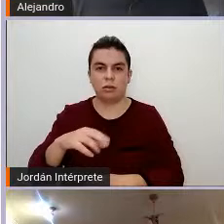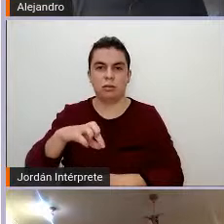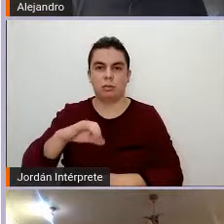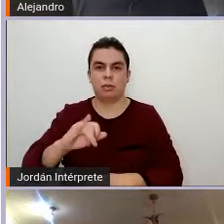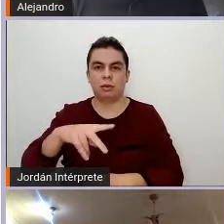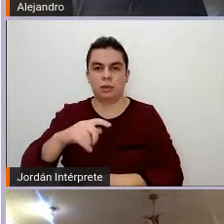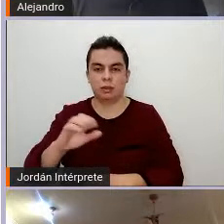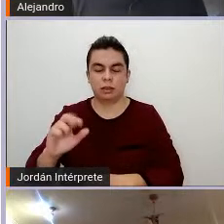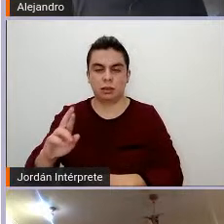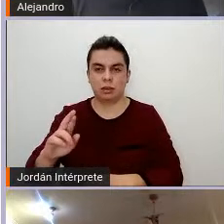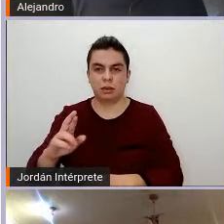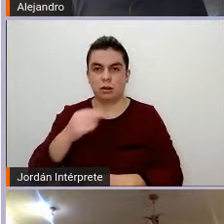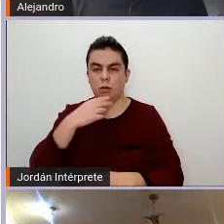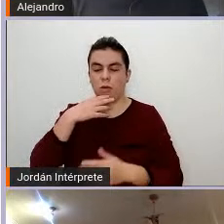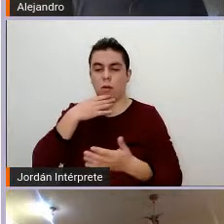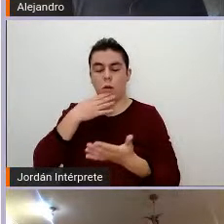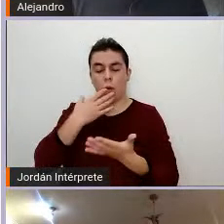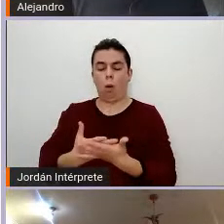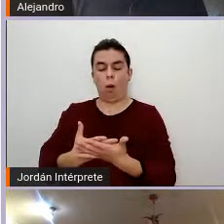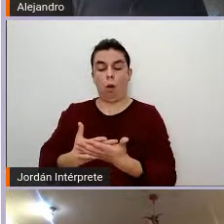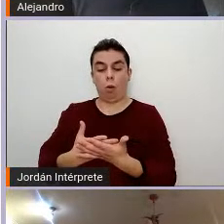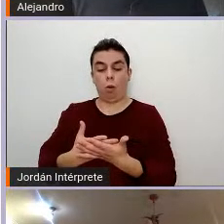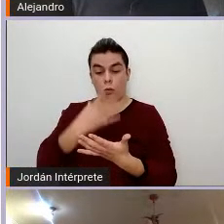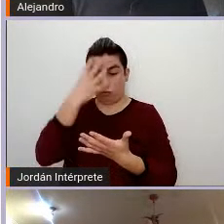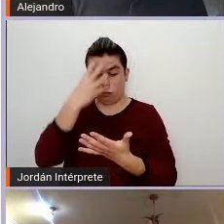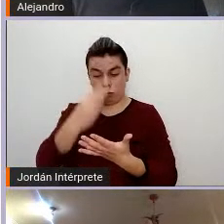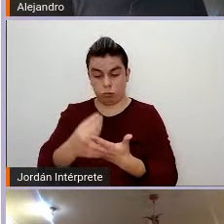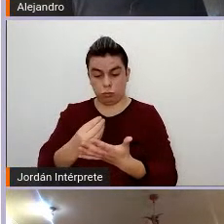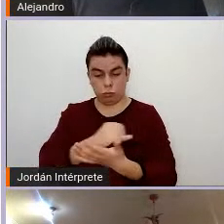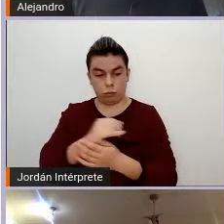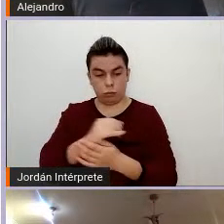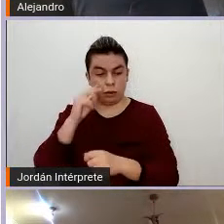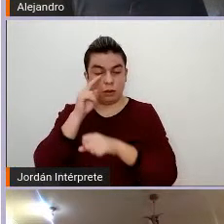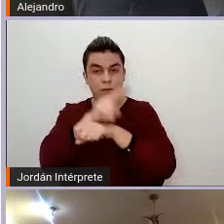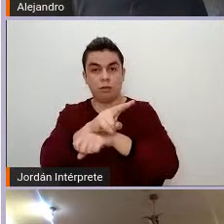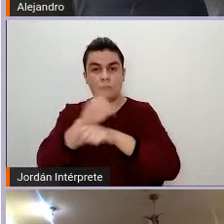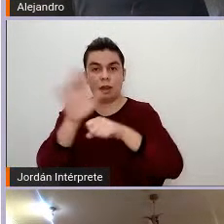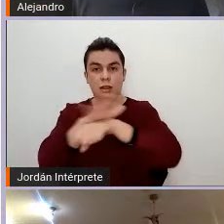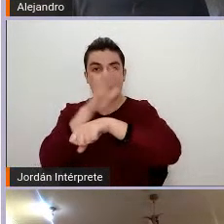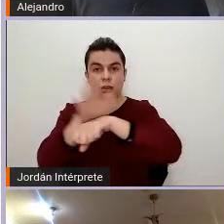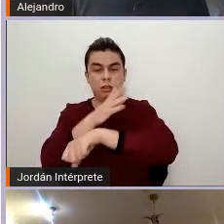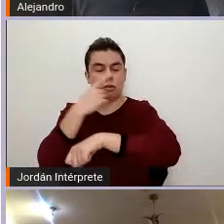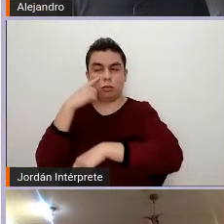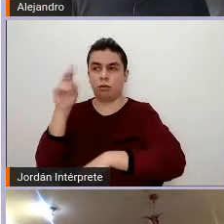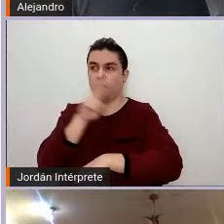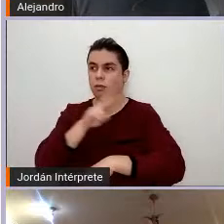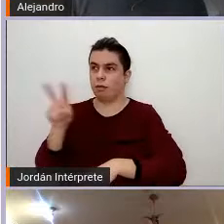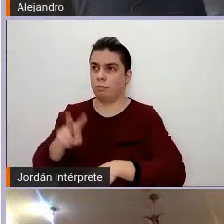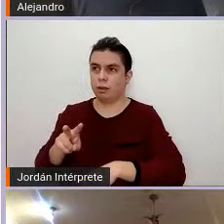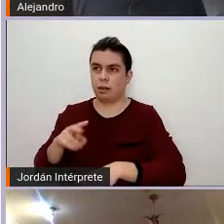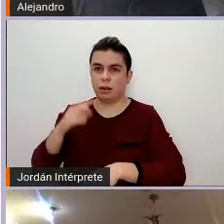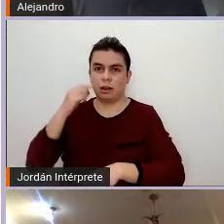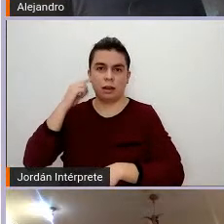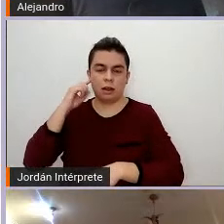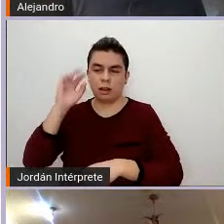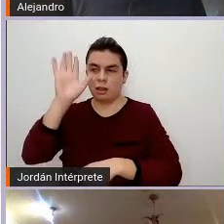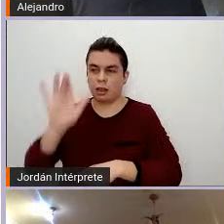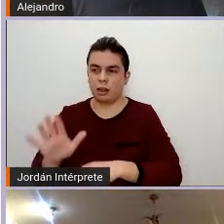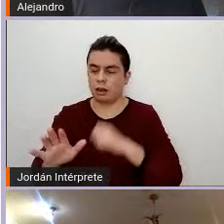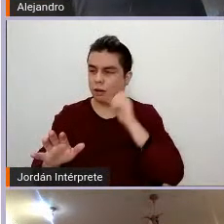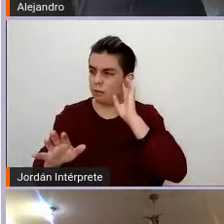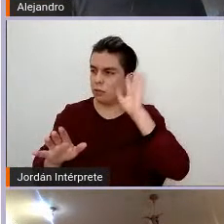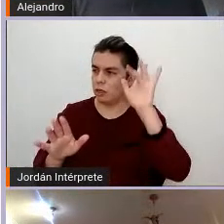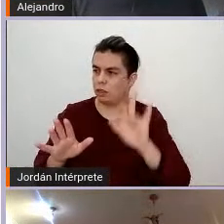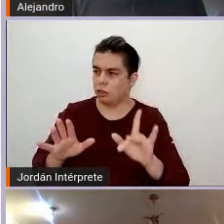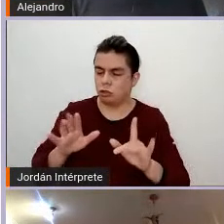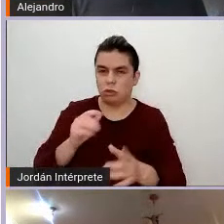quedó profundamente impresionada cuando fue a ver la obra al teatro, describiendo los personajes y el guión, y señalando